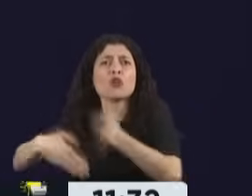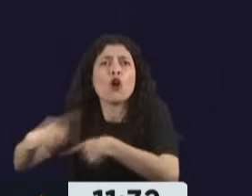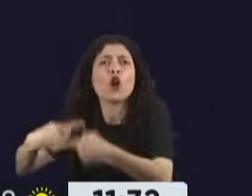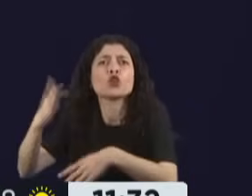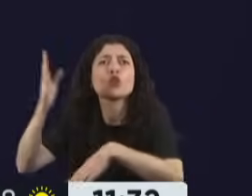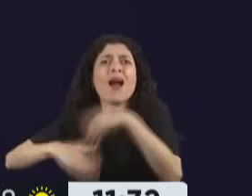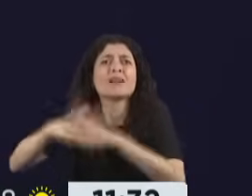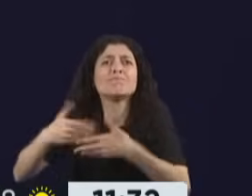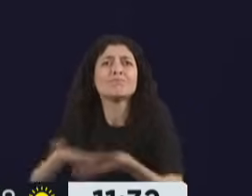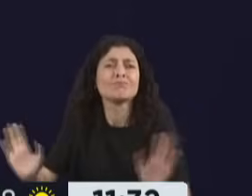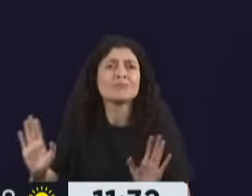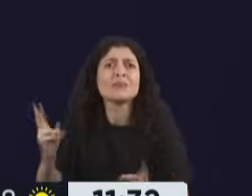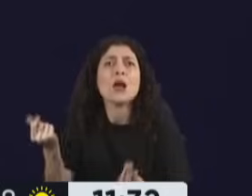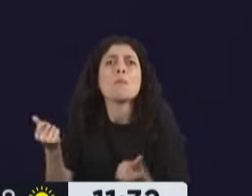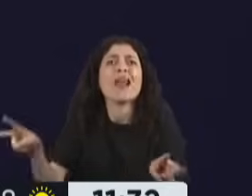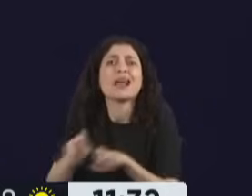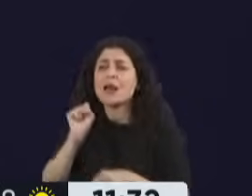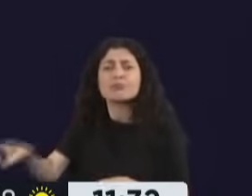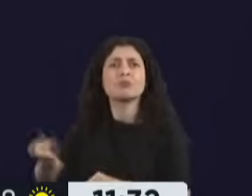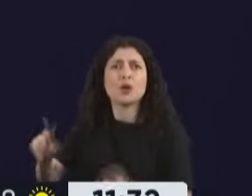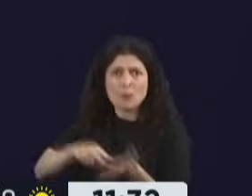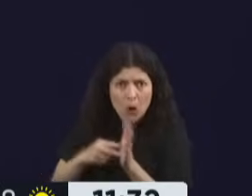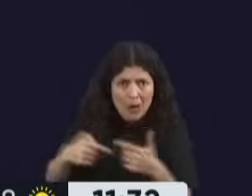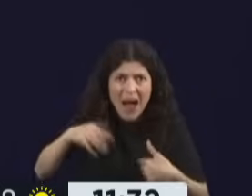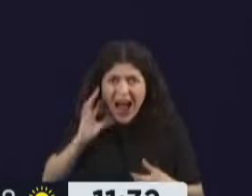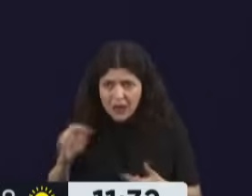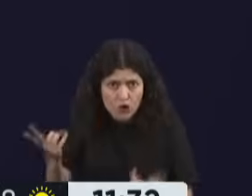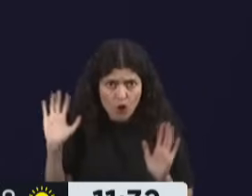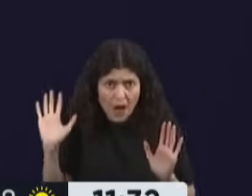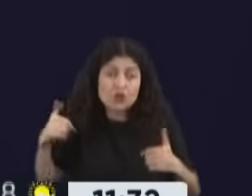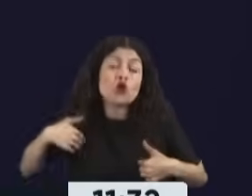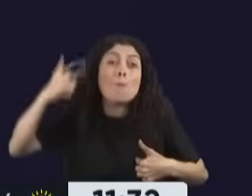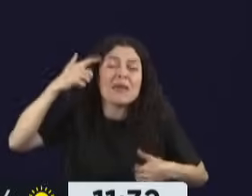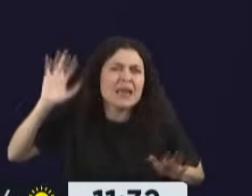propios. Entendemos que no van a tener problema para hacerlo.